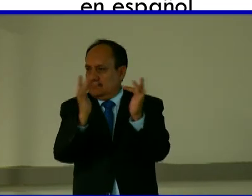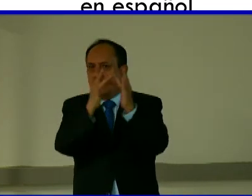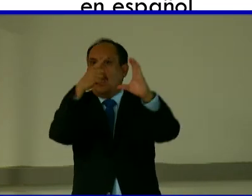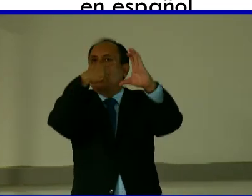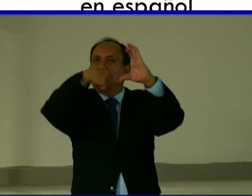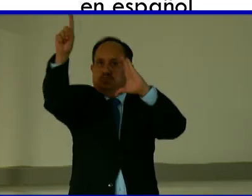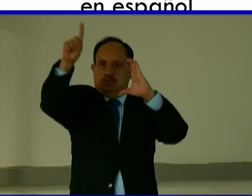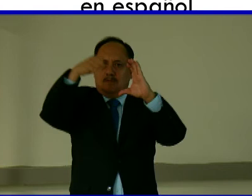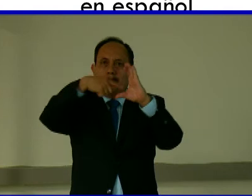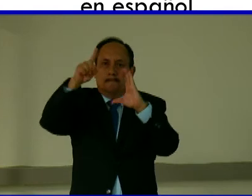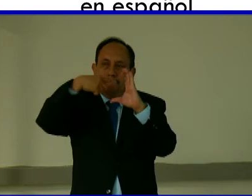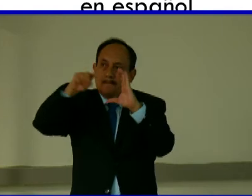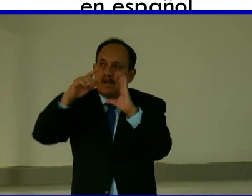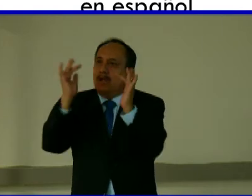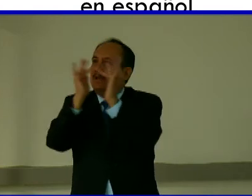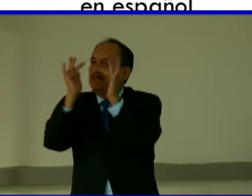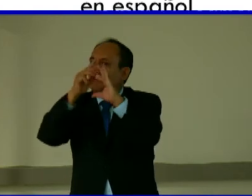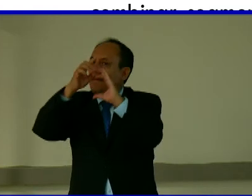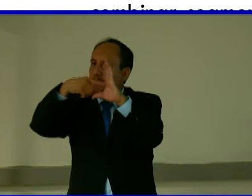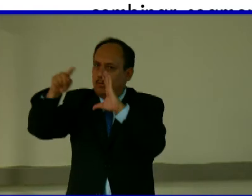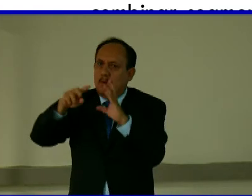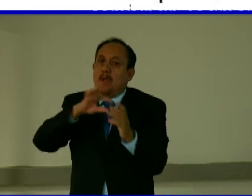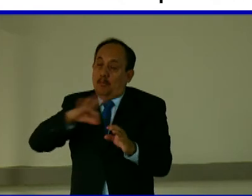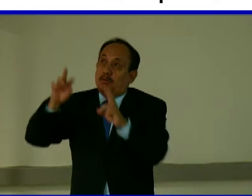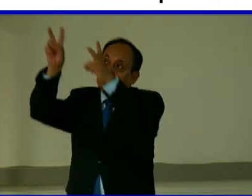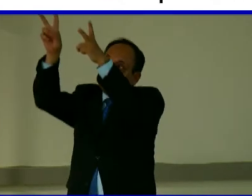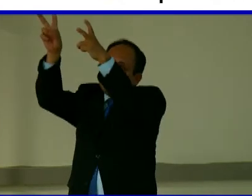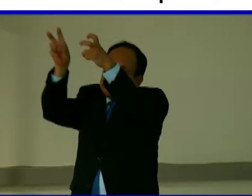así que ustedes lo pueden bajar.